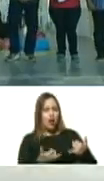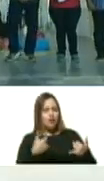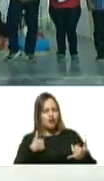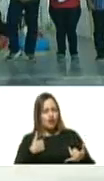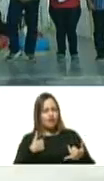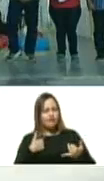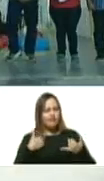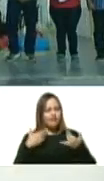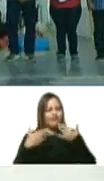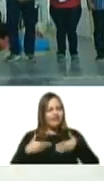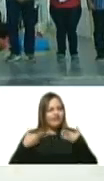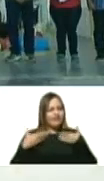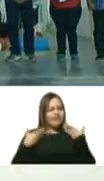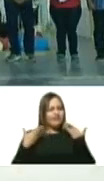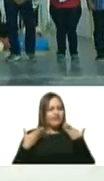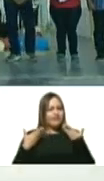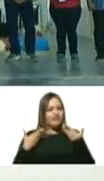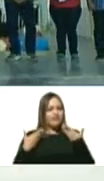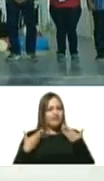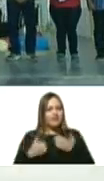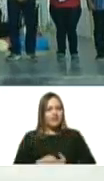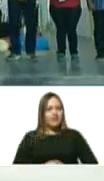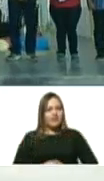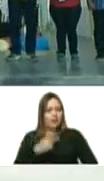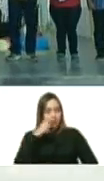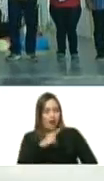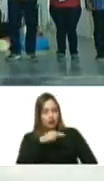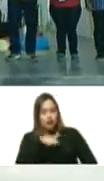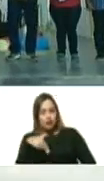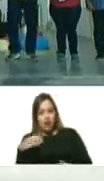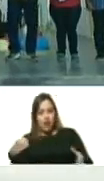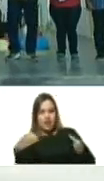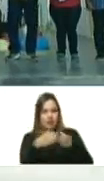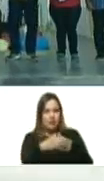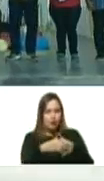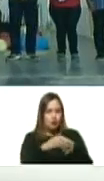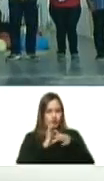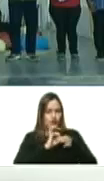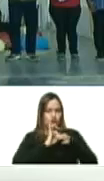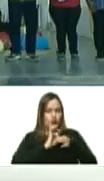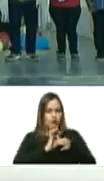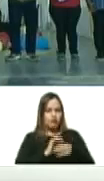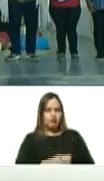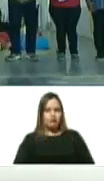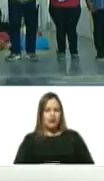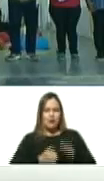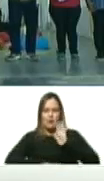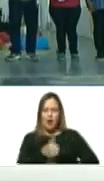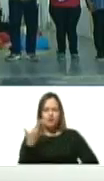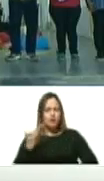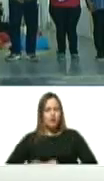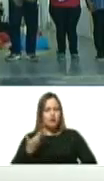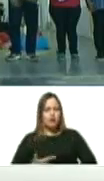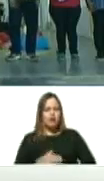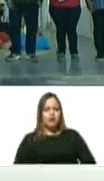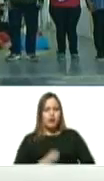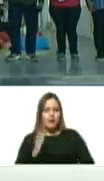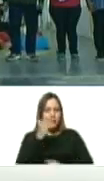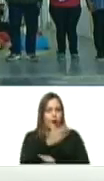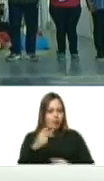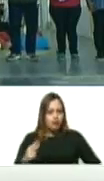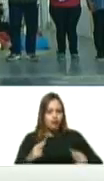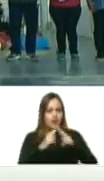complacencia espiritual ver que somos un equipo. Somos un equipo, es lo más importante. Vamos a